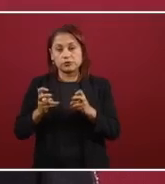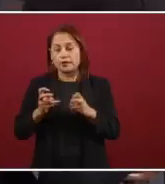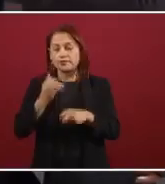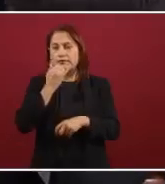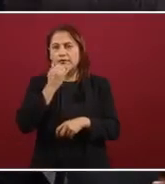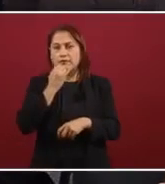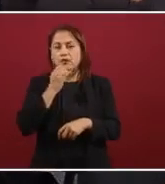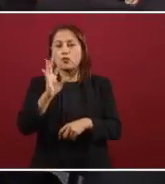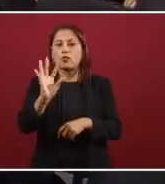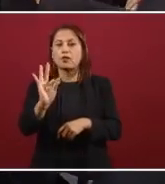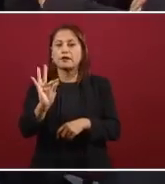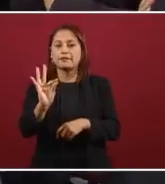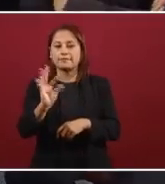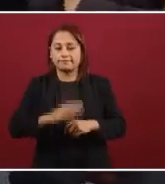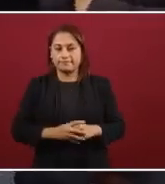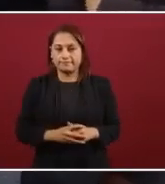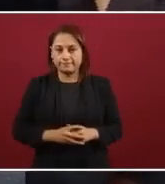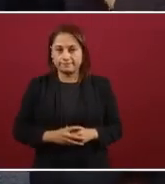40,